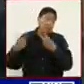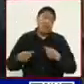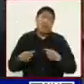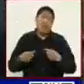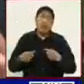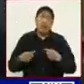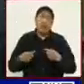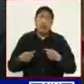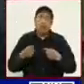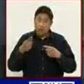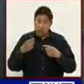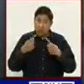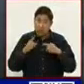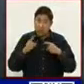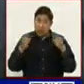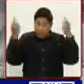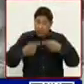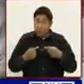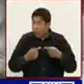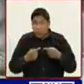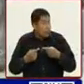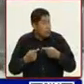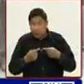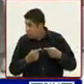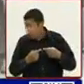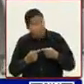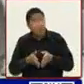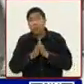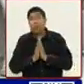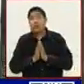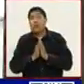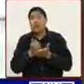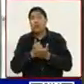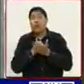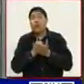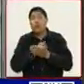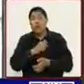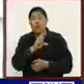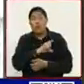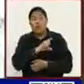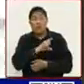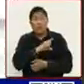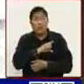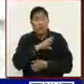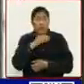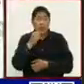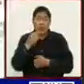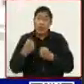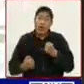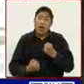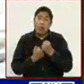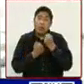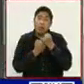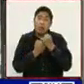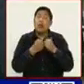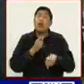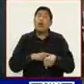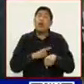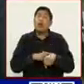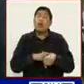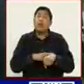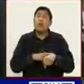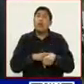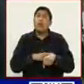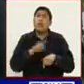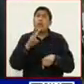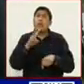De esa manera es que ustedes se han dirigido, sí, hasta La Tranca. Sí, hasta La Tranca hemos pedido ayuda de la policía y nos ha colaborado. ¿A qué hora lo han